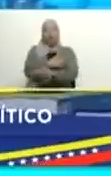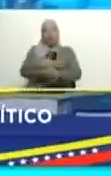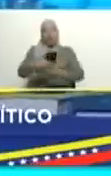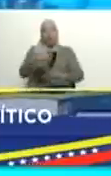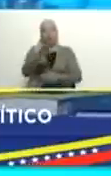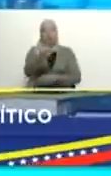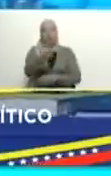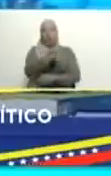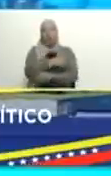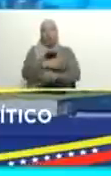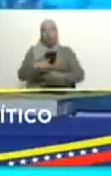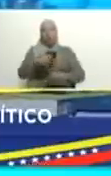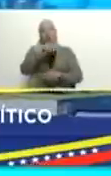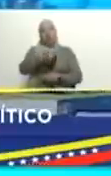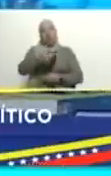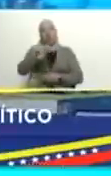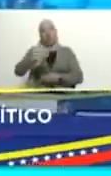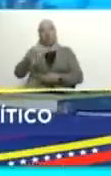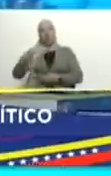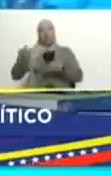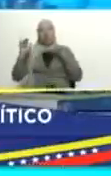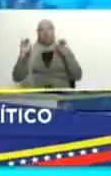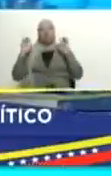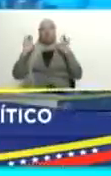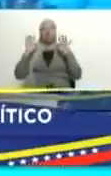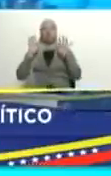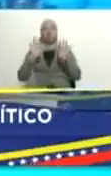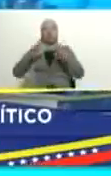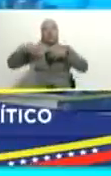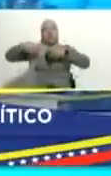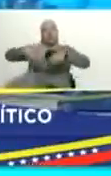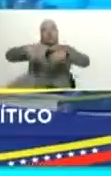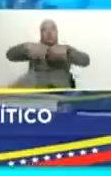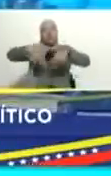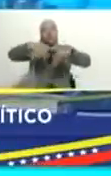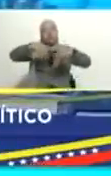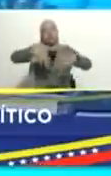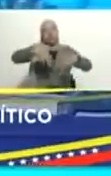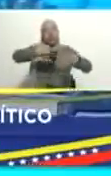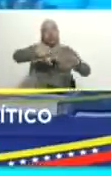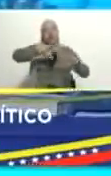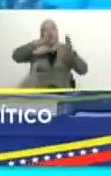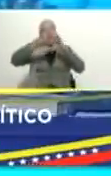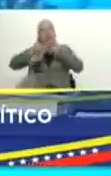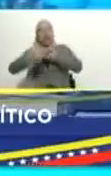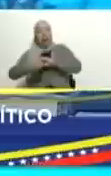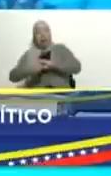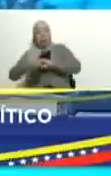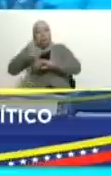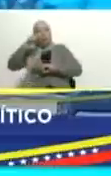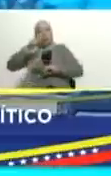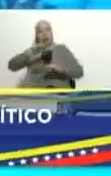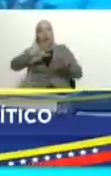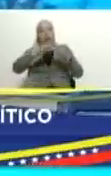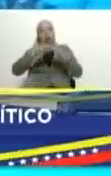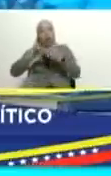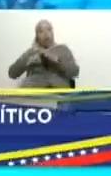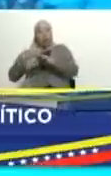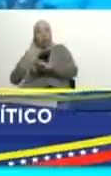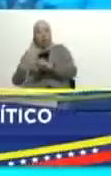compatriotas movilizados, la renovación de los consejos comunales con el voto del pueblo, en